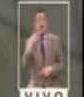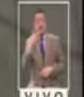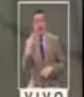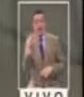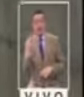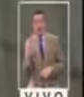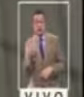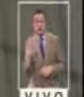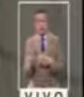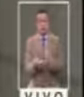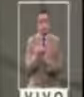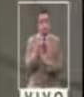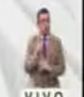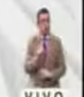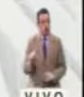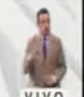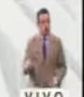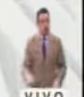alzas.